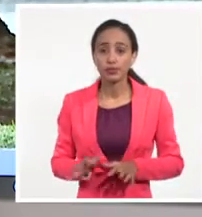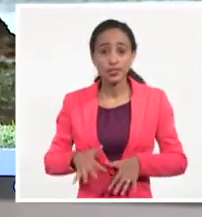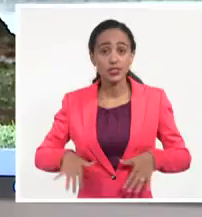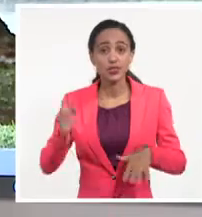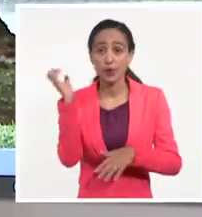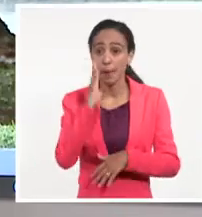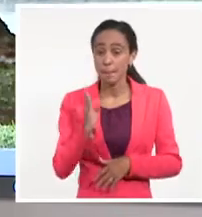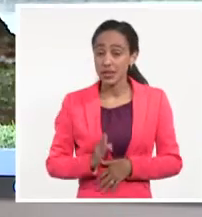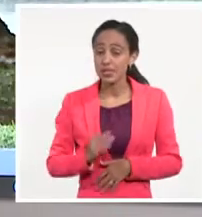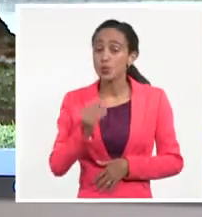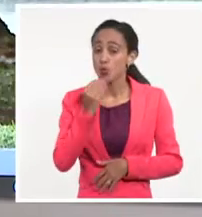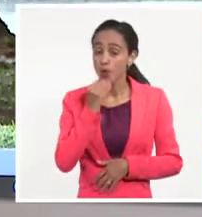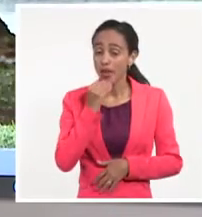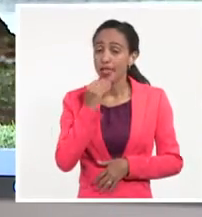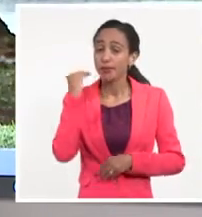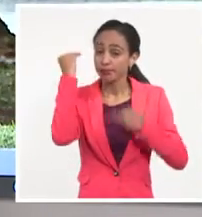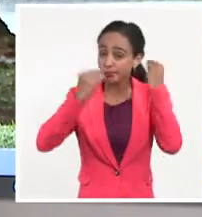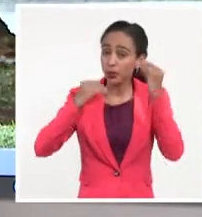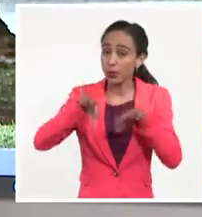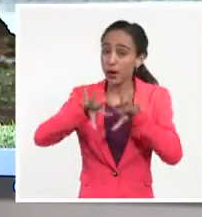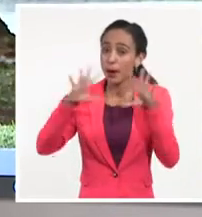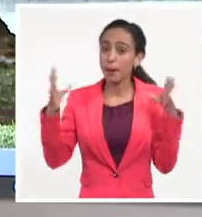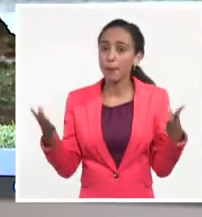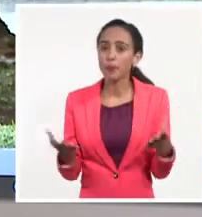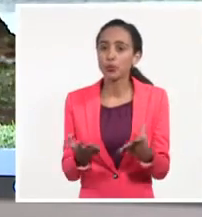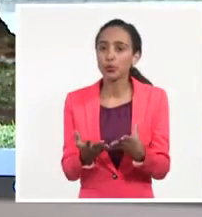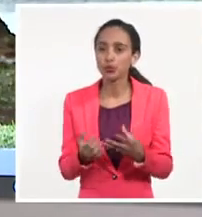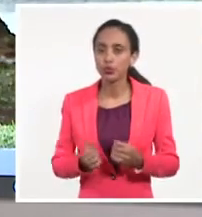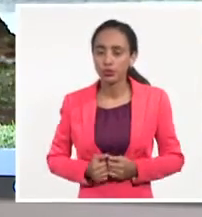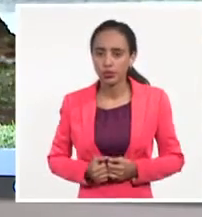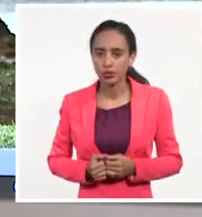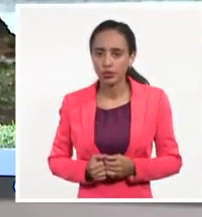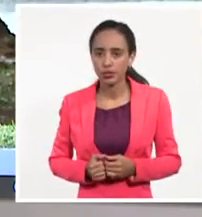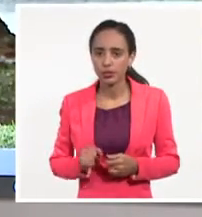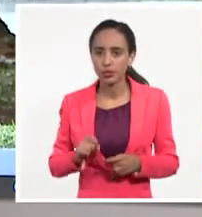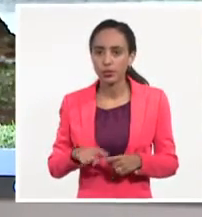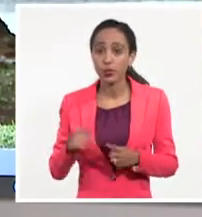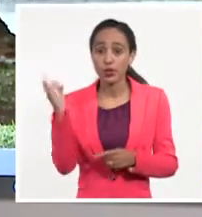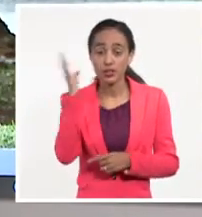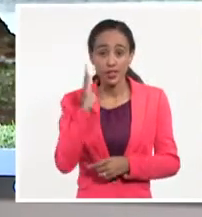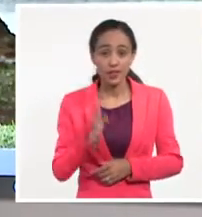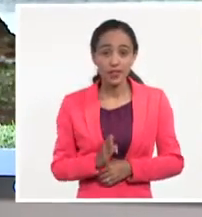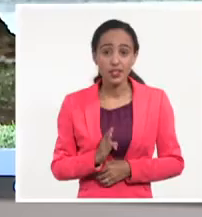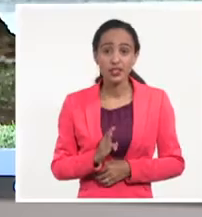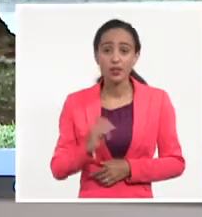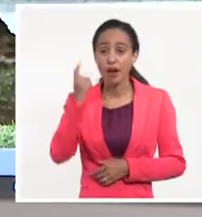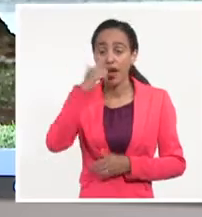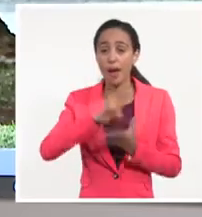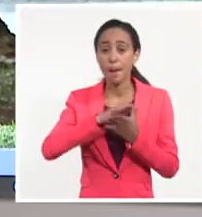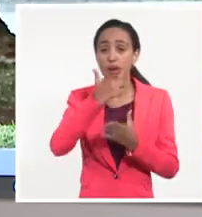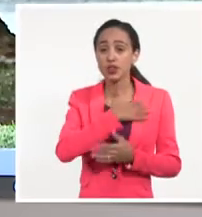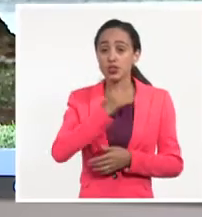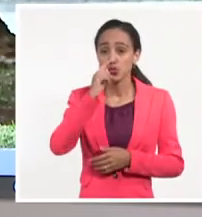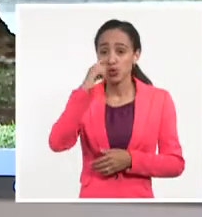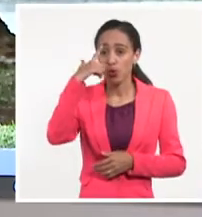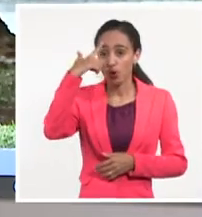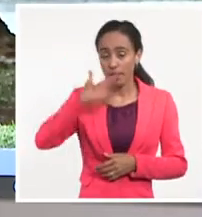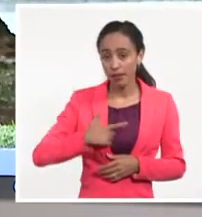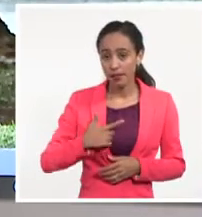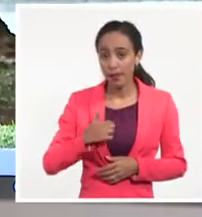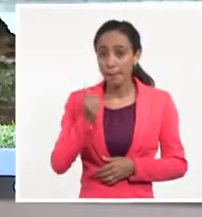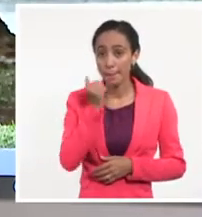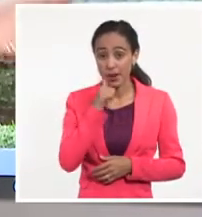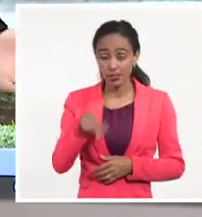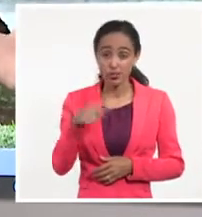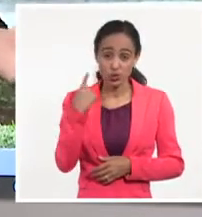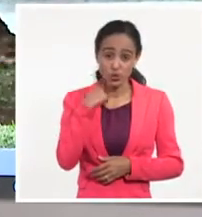en vilo al mundo, y es que ese país cuida para sí y para el planeta el Amazonas, cada día más deforestado, más durante los años de